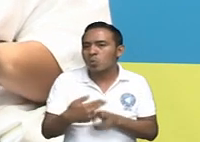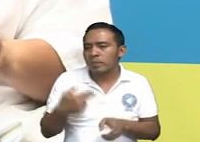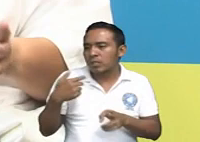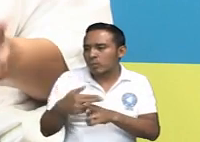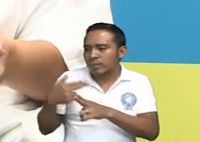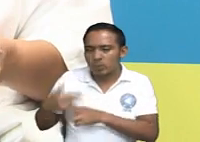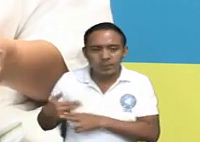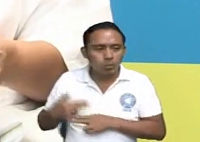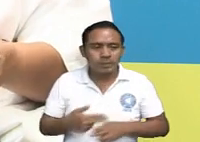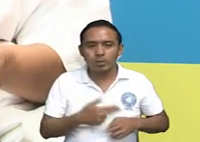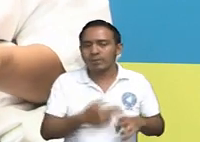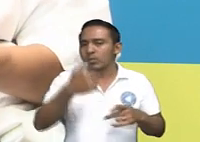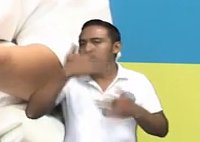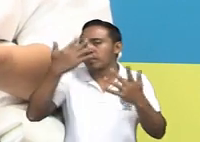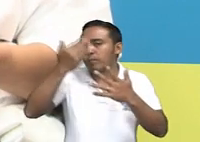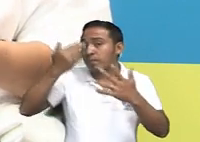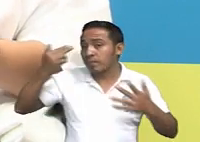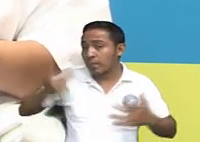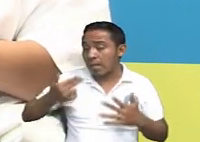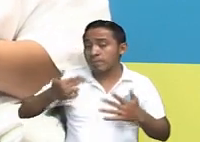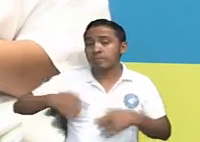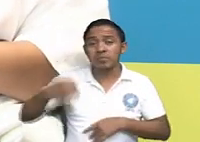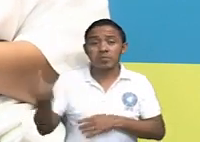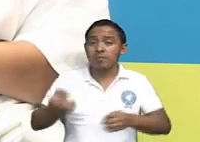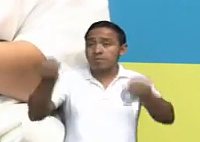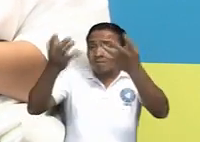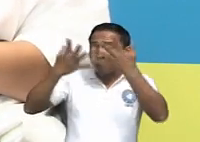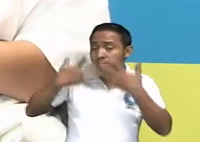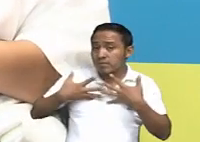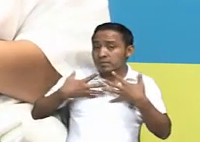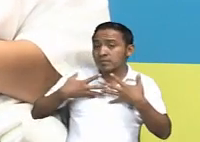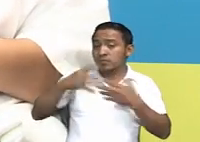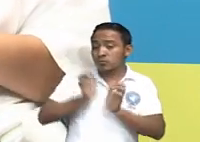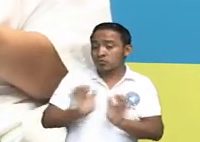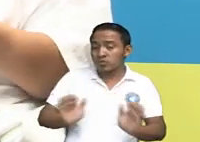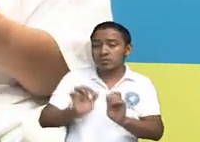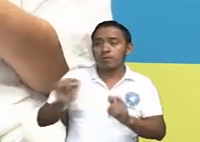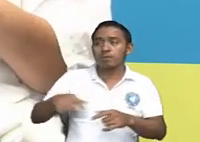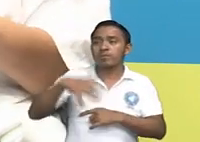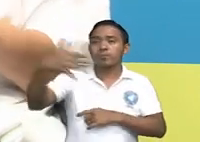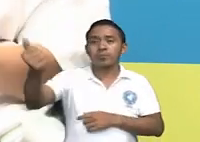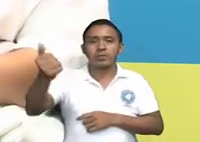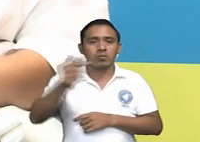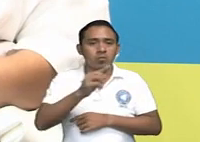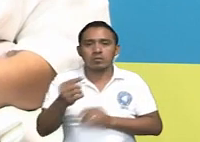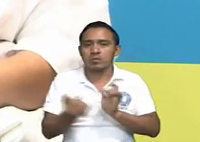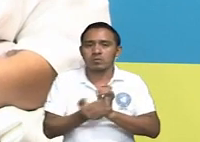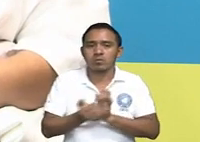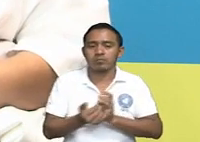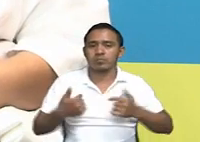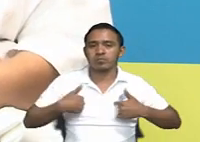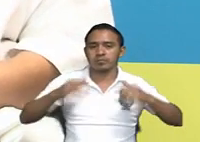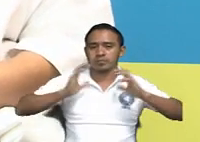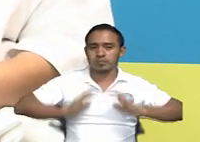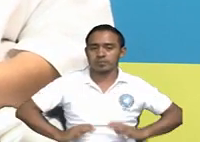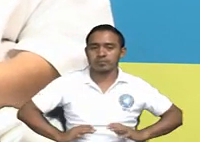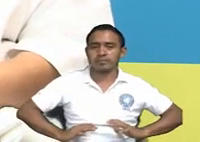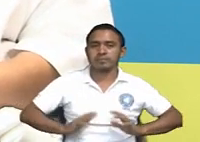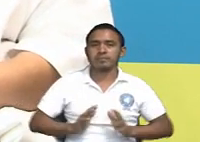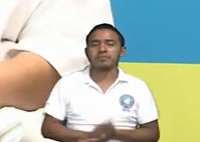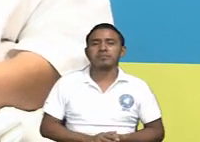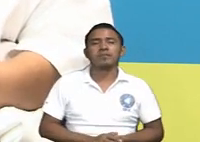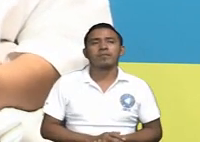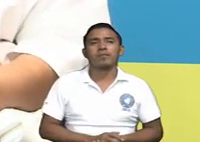la información. Y no solo de la información que tiene que ver con los demás, como su propio ser. ¿Por qué